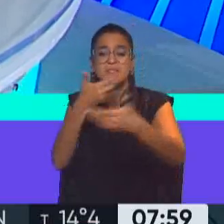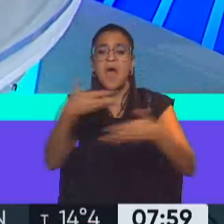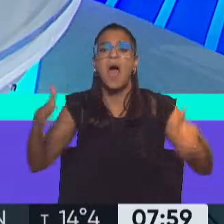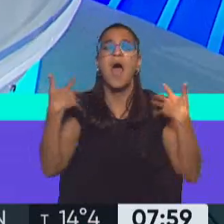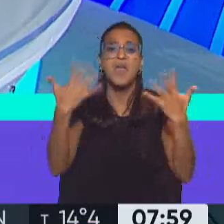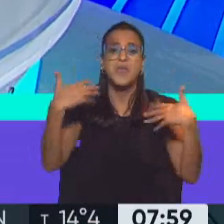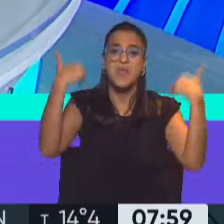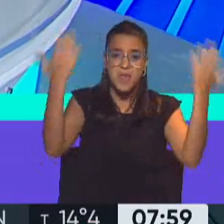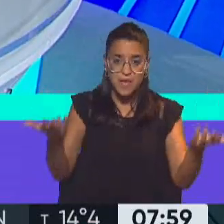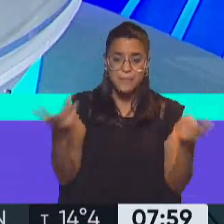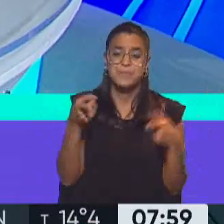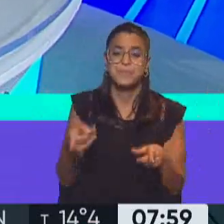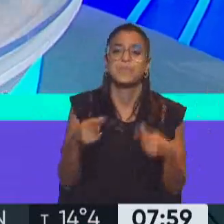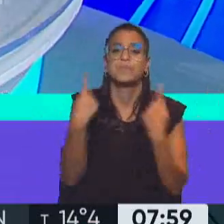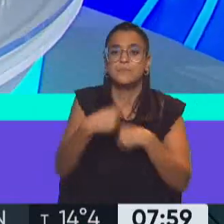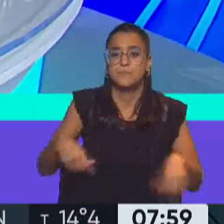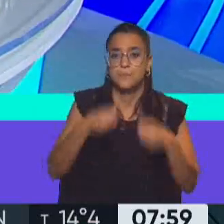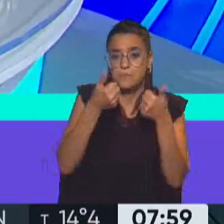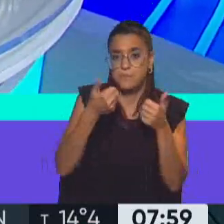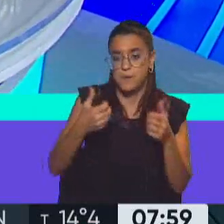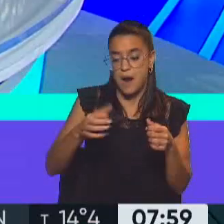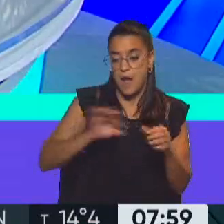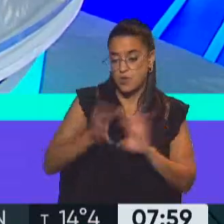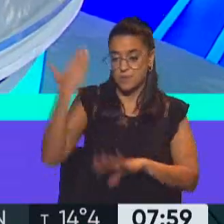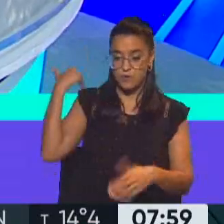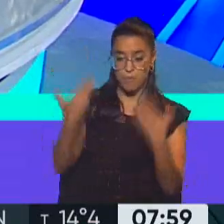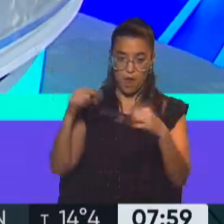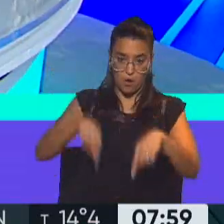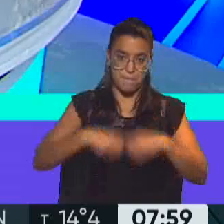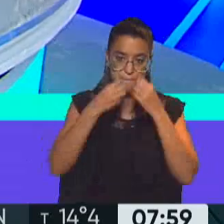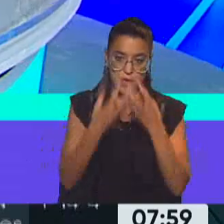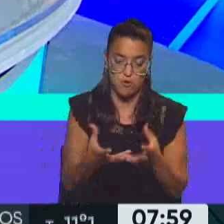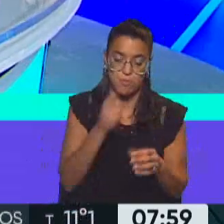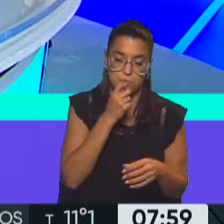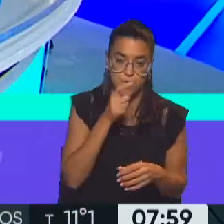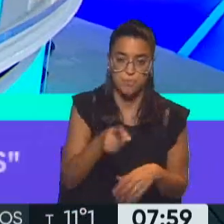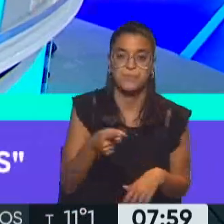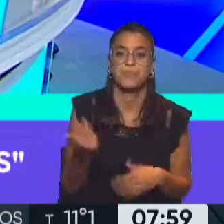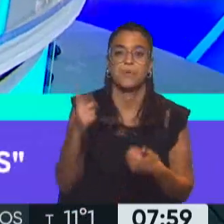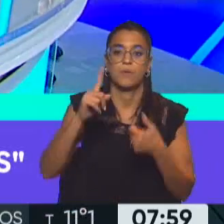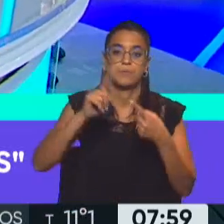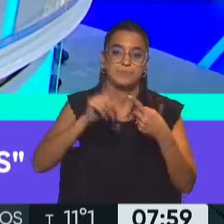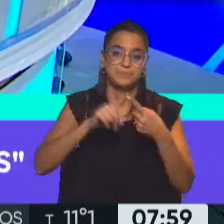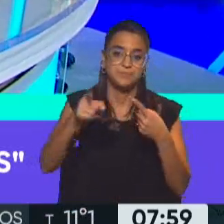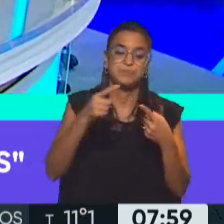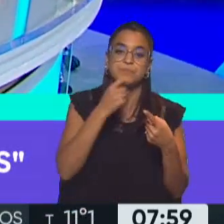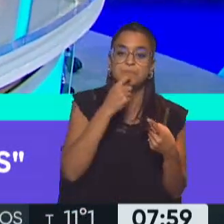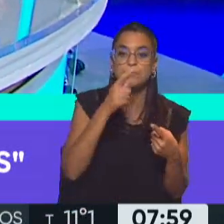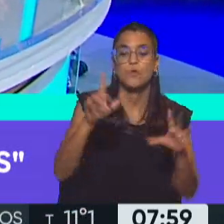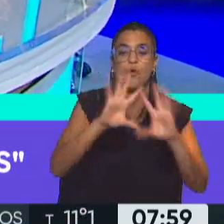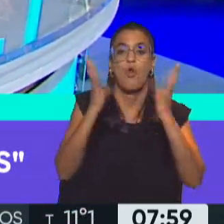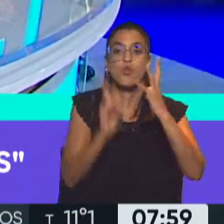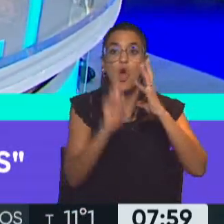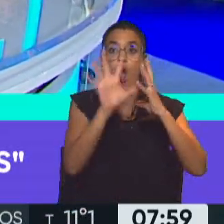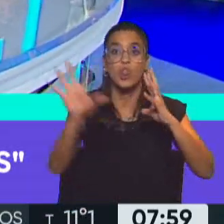libre. Tenemos ventajas comparadas con el año pasado. Una que tiene que ver con la ventaja sobre, por ejemplo, el hemisferio